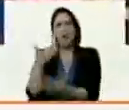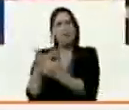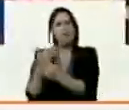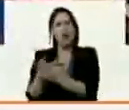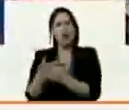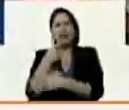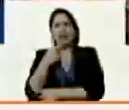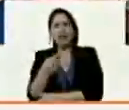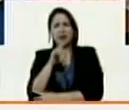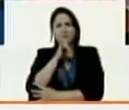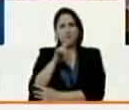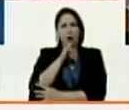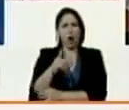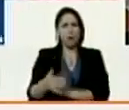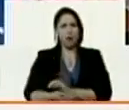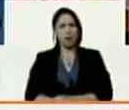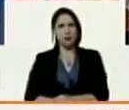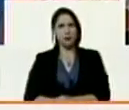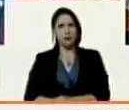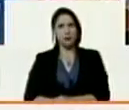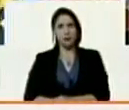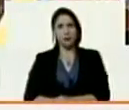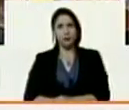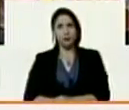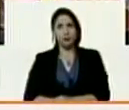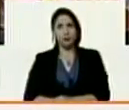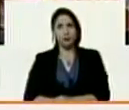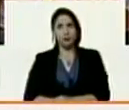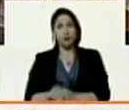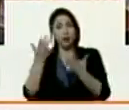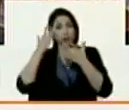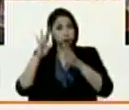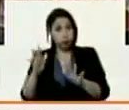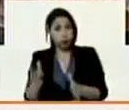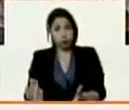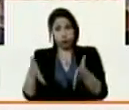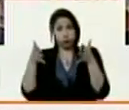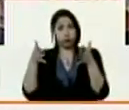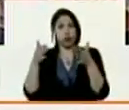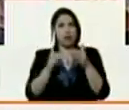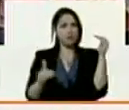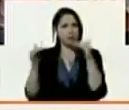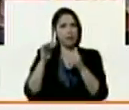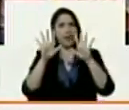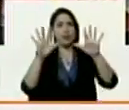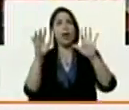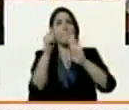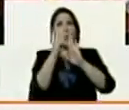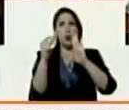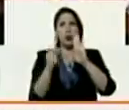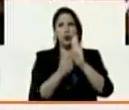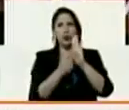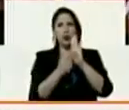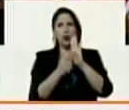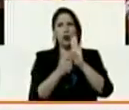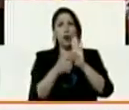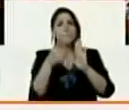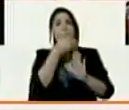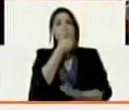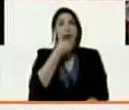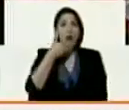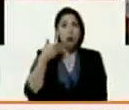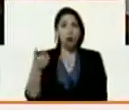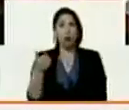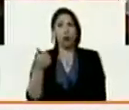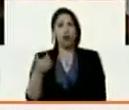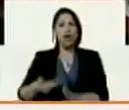informe que aún obteniendo esa ventaja de más de 10 puntos, sería mejor